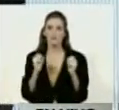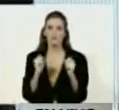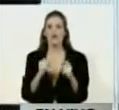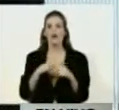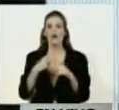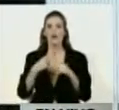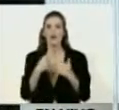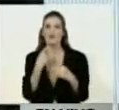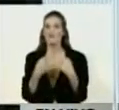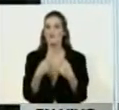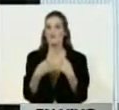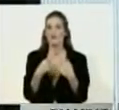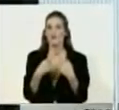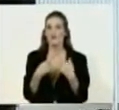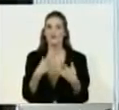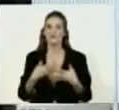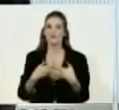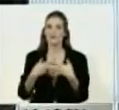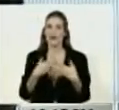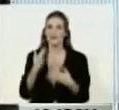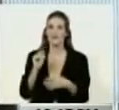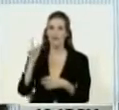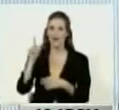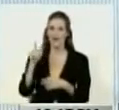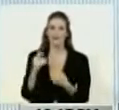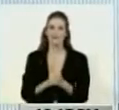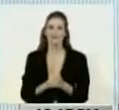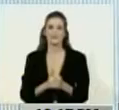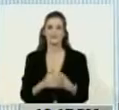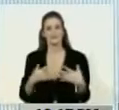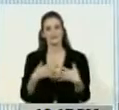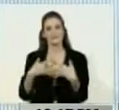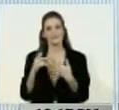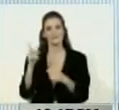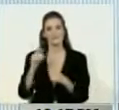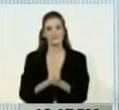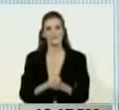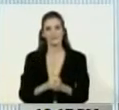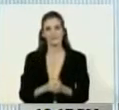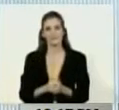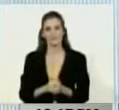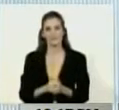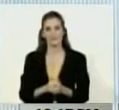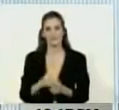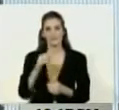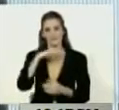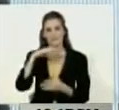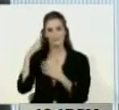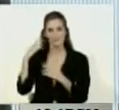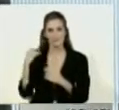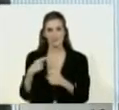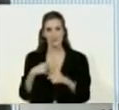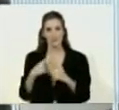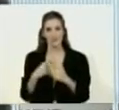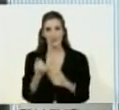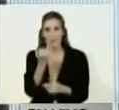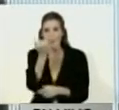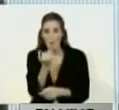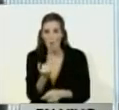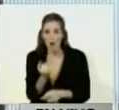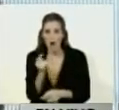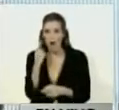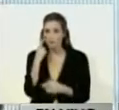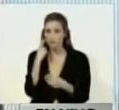era una novia gringa que yo tenía ya de Ohio, Char. Entonces el flaquito